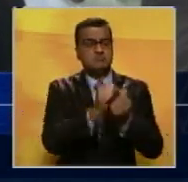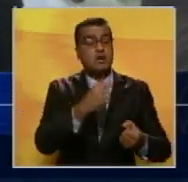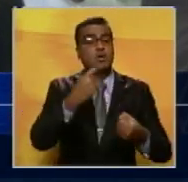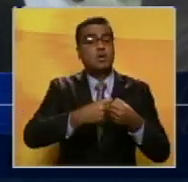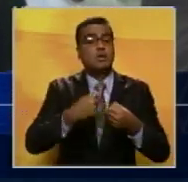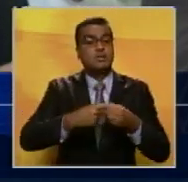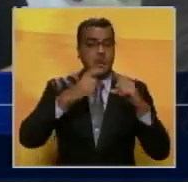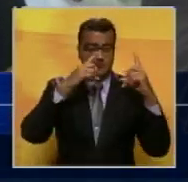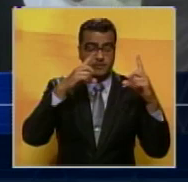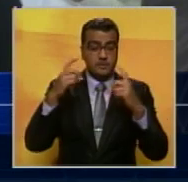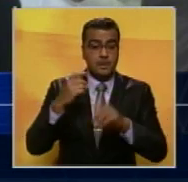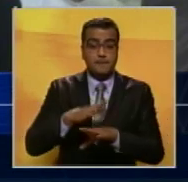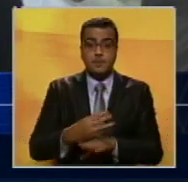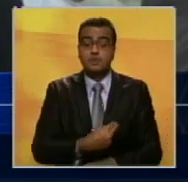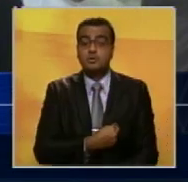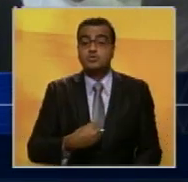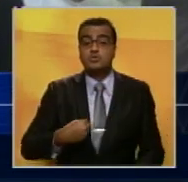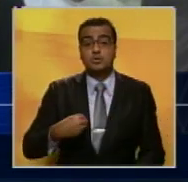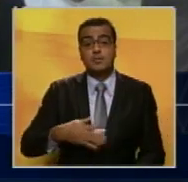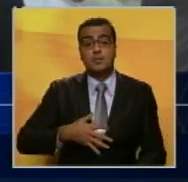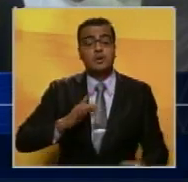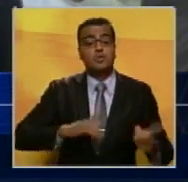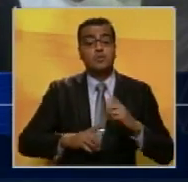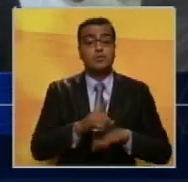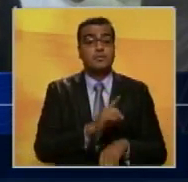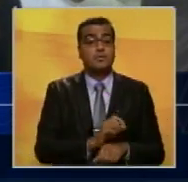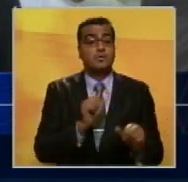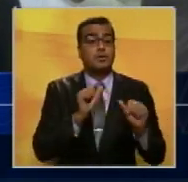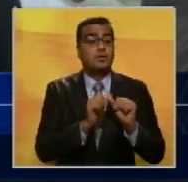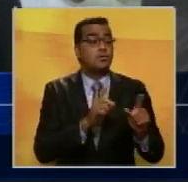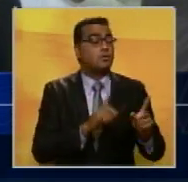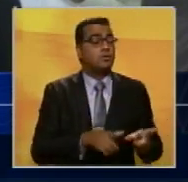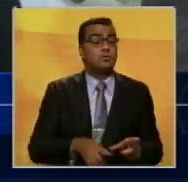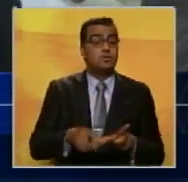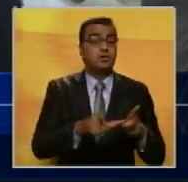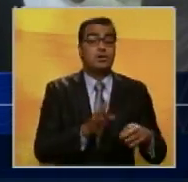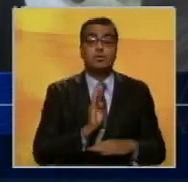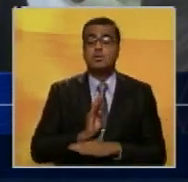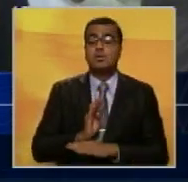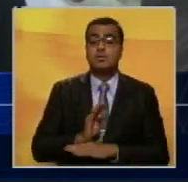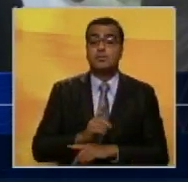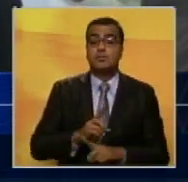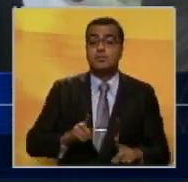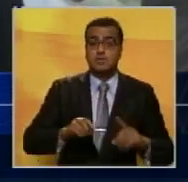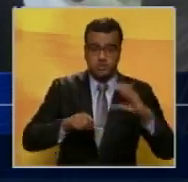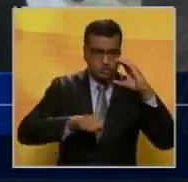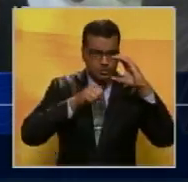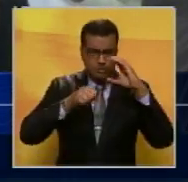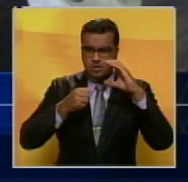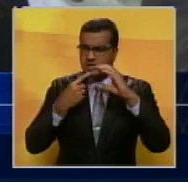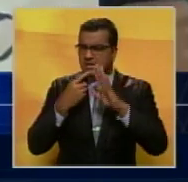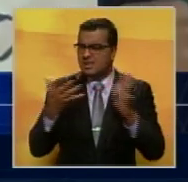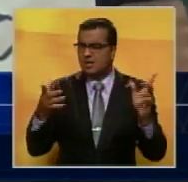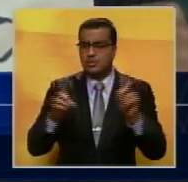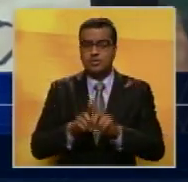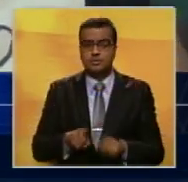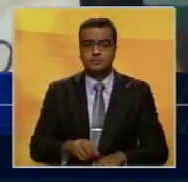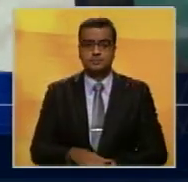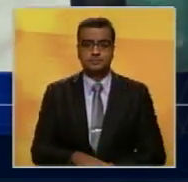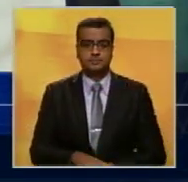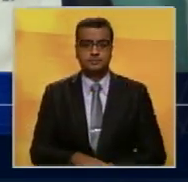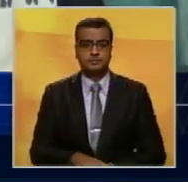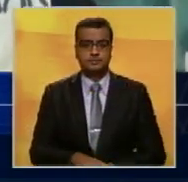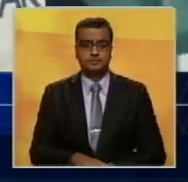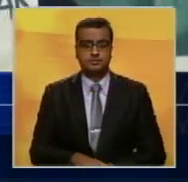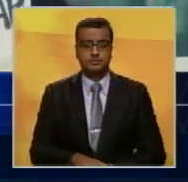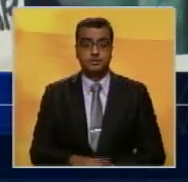y demás, porque nosotros tal vez podemos en algún momento quedarnos en algún sitio resguardados y ellos son los que nos cuentan qué terminó de ocurrir. Por su